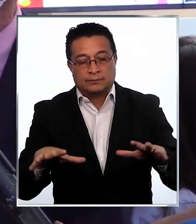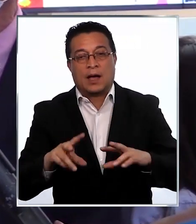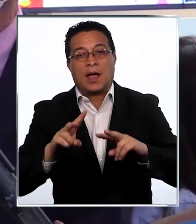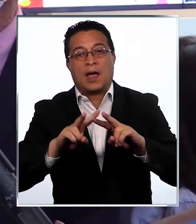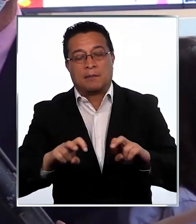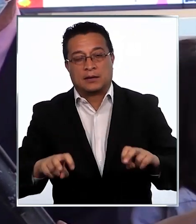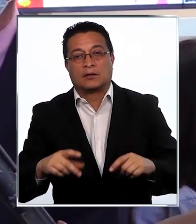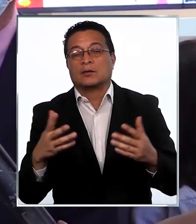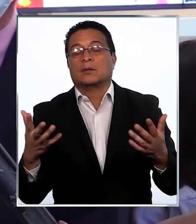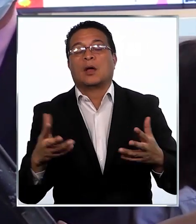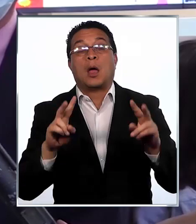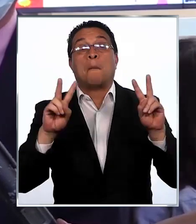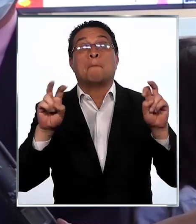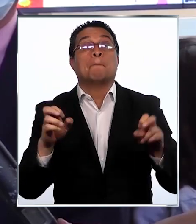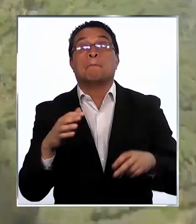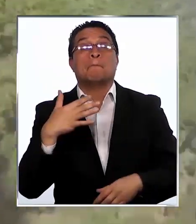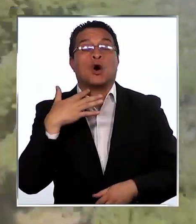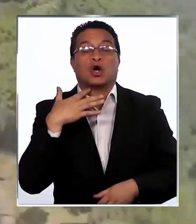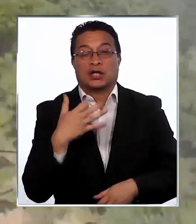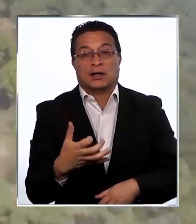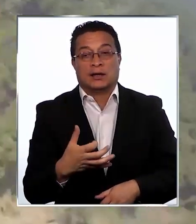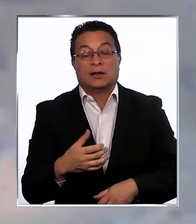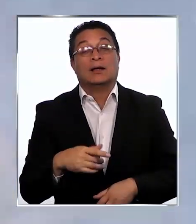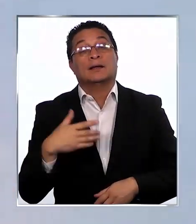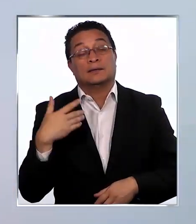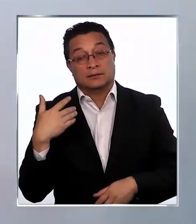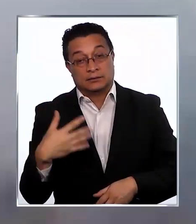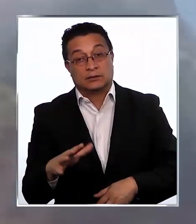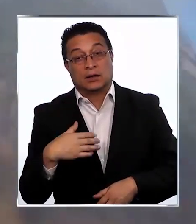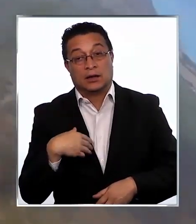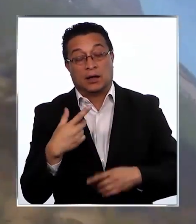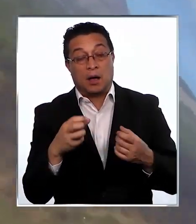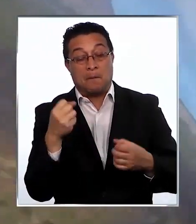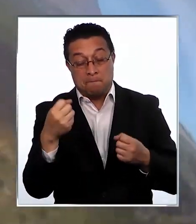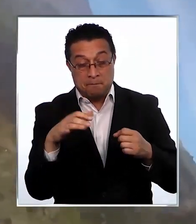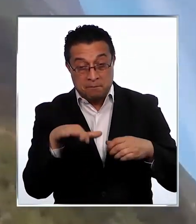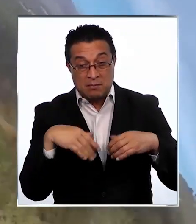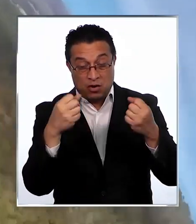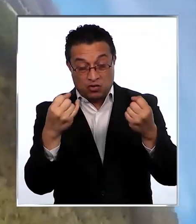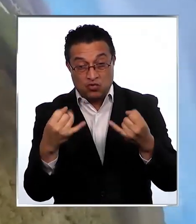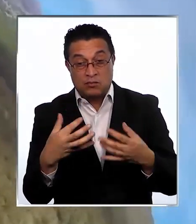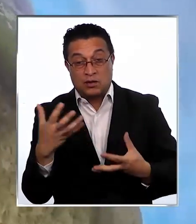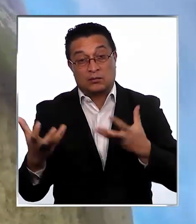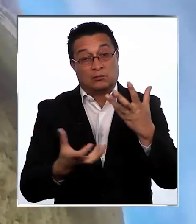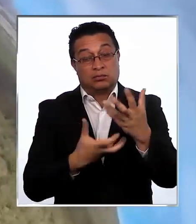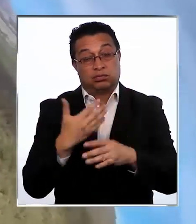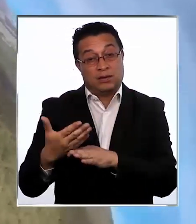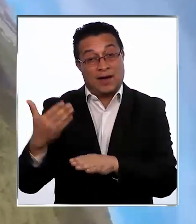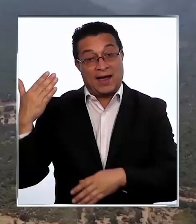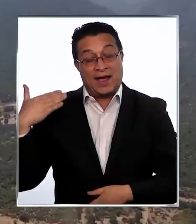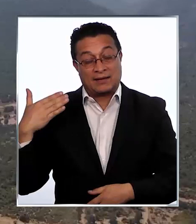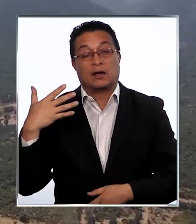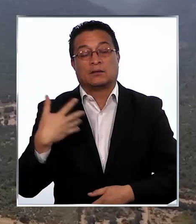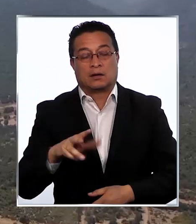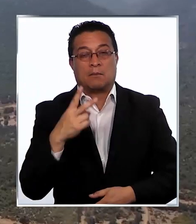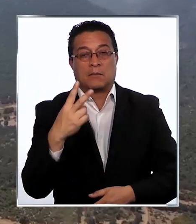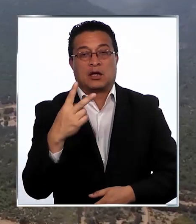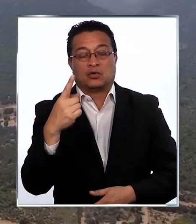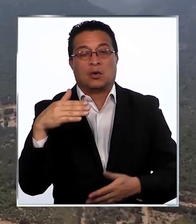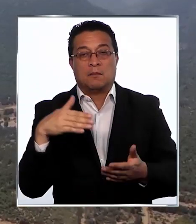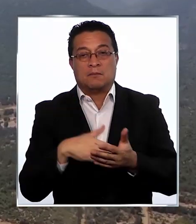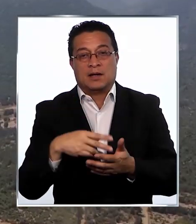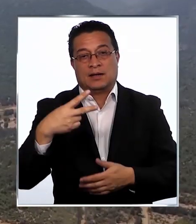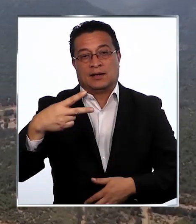investigaciones de la causalidad de ello. Si bien estamos en el mismo número de incendios de la temporada anterior, tenemos